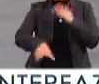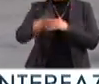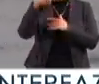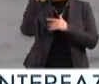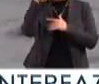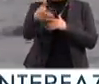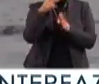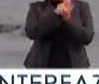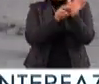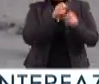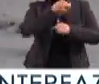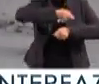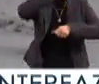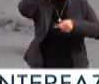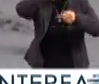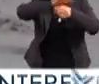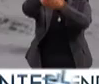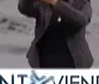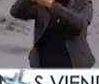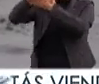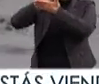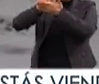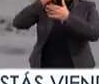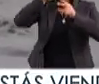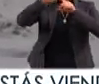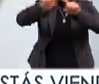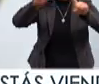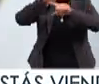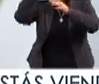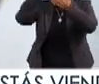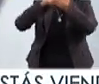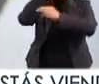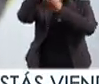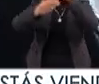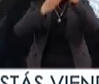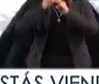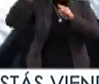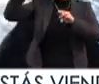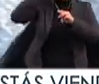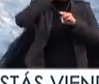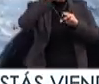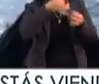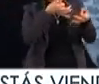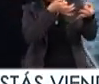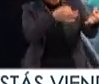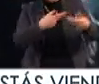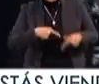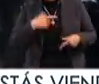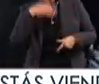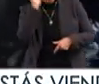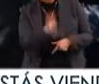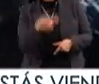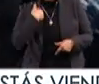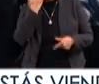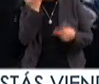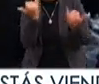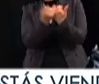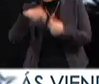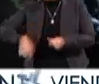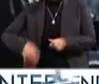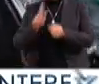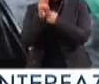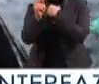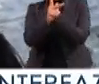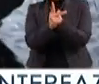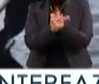El video del primer día de la limpieza fue visto en diferentes partes del mundo y llamó la atención de gente que quería replicar ese